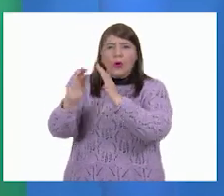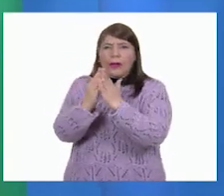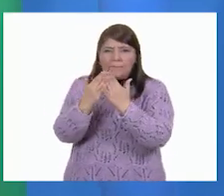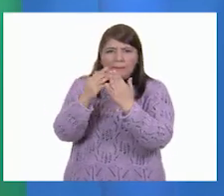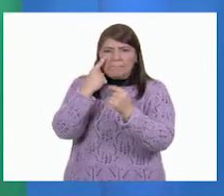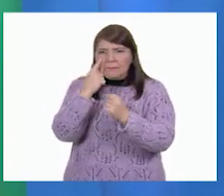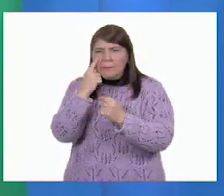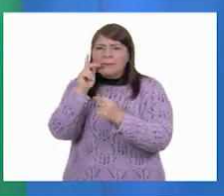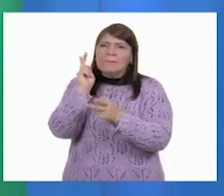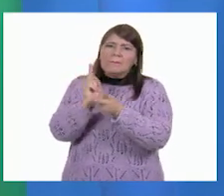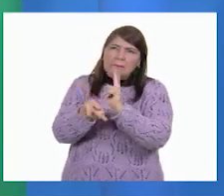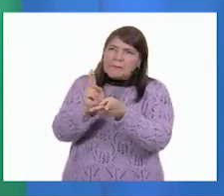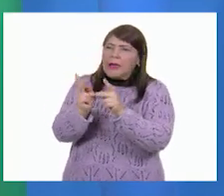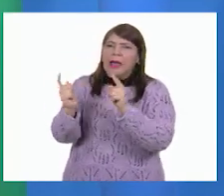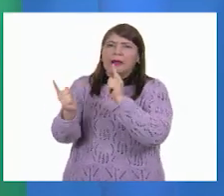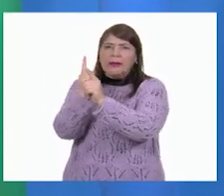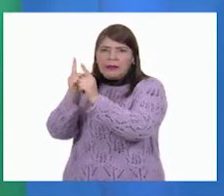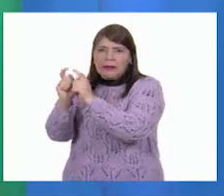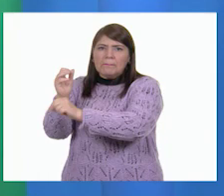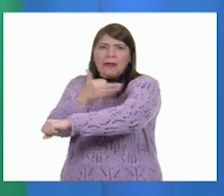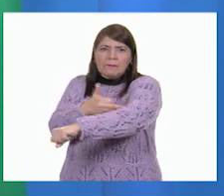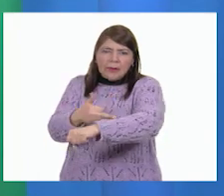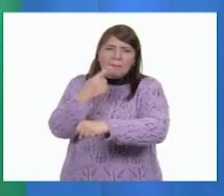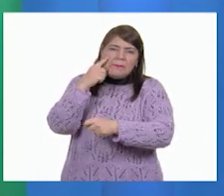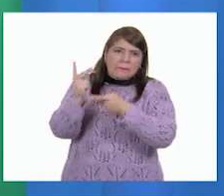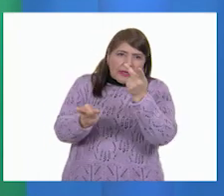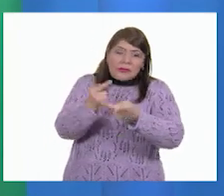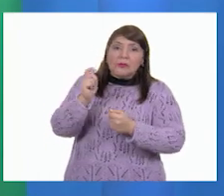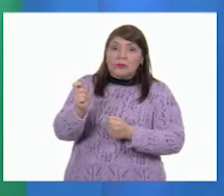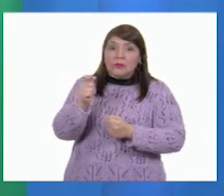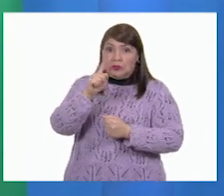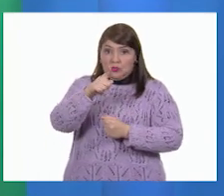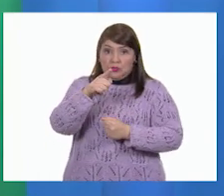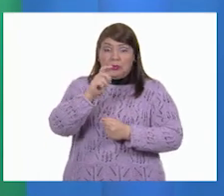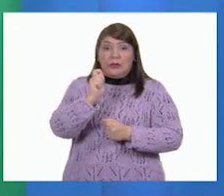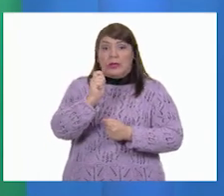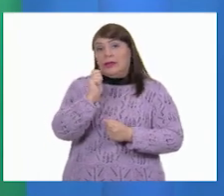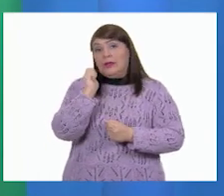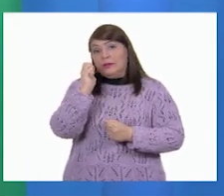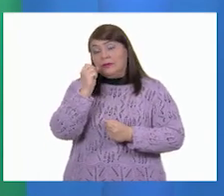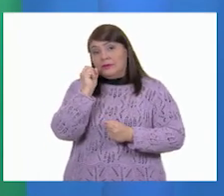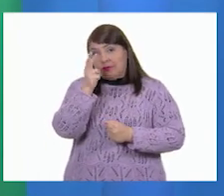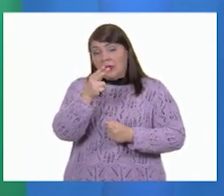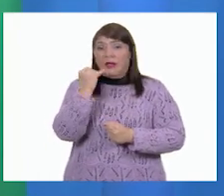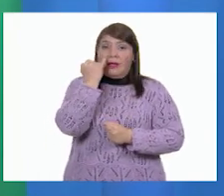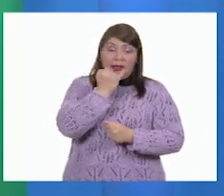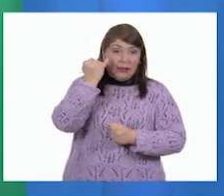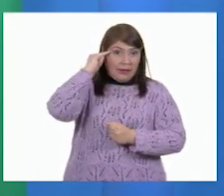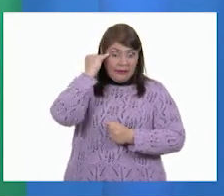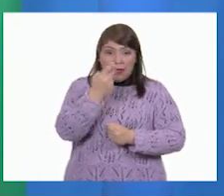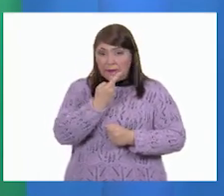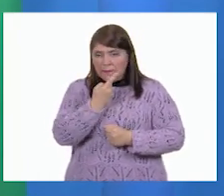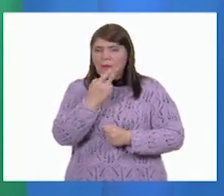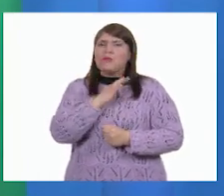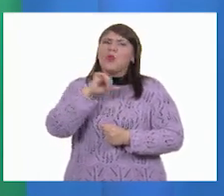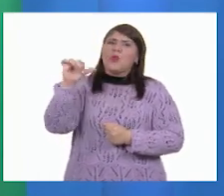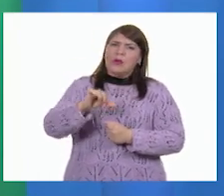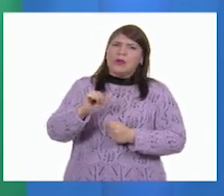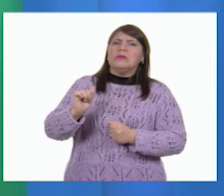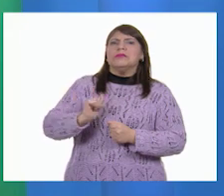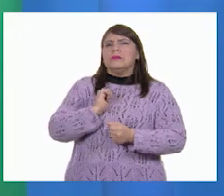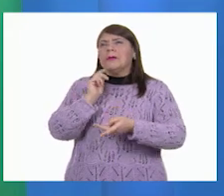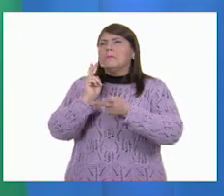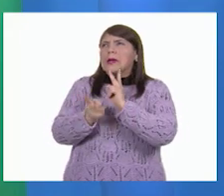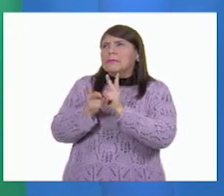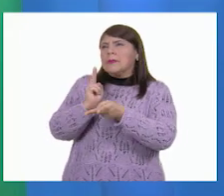y comenta el tema de hoy con tu familia. Si tienes la fortuna de hablar una lengua indígena, aprovecha también este momento para